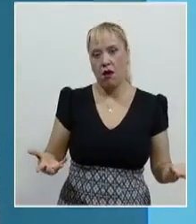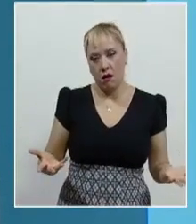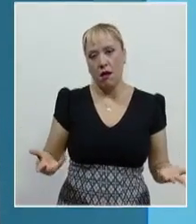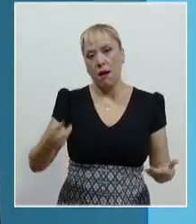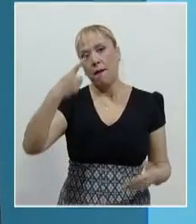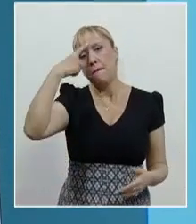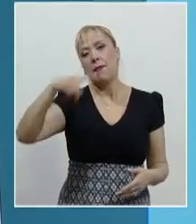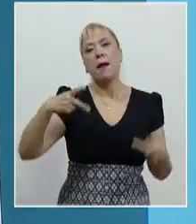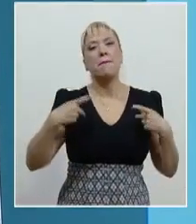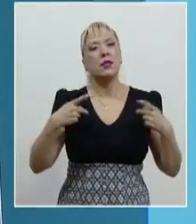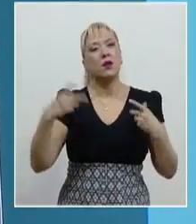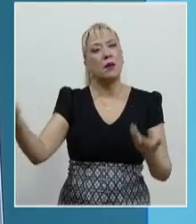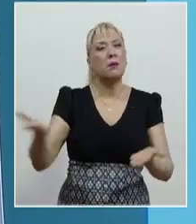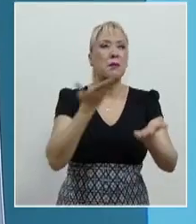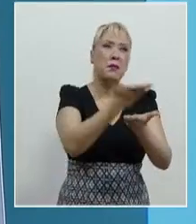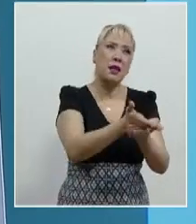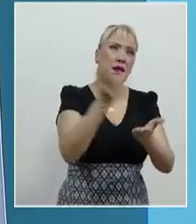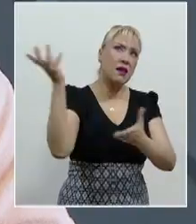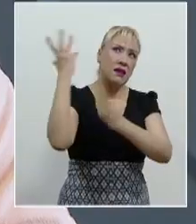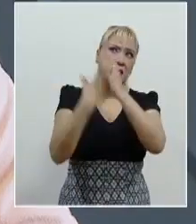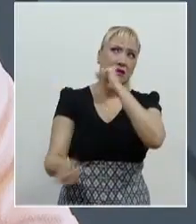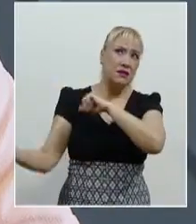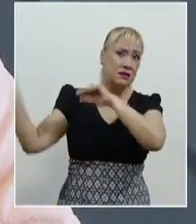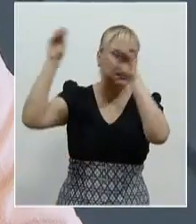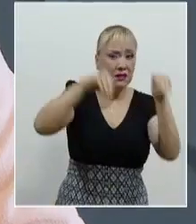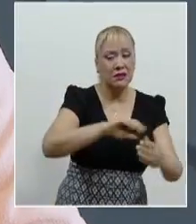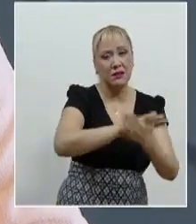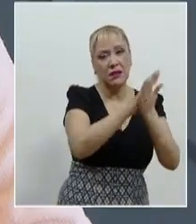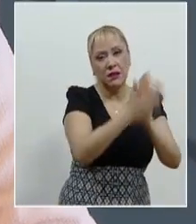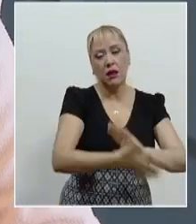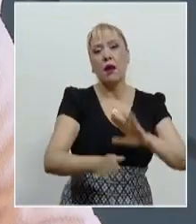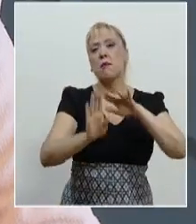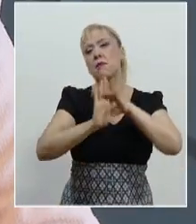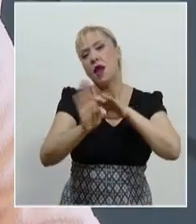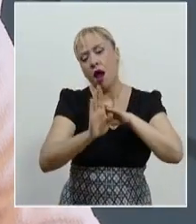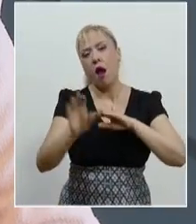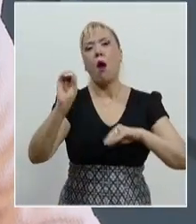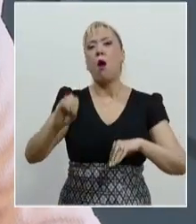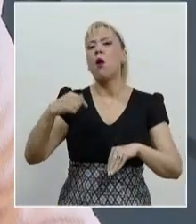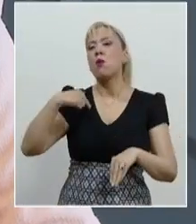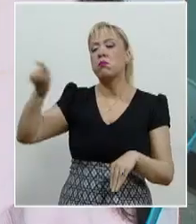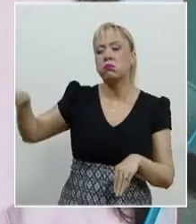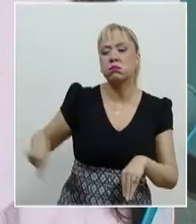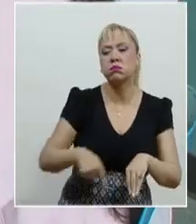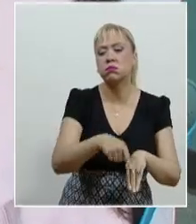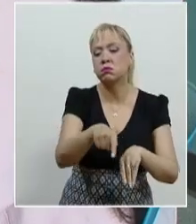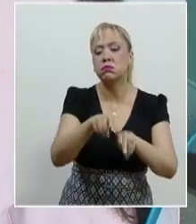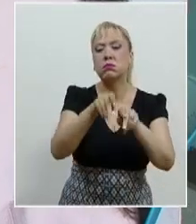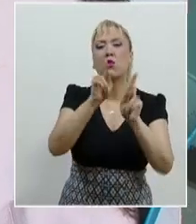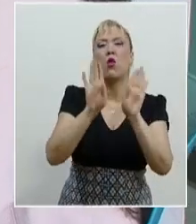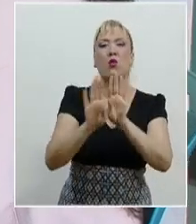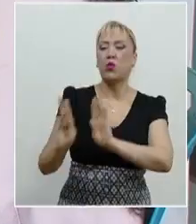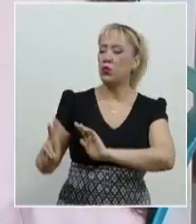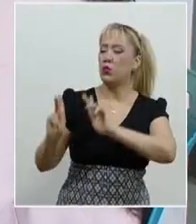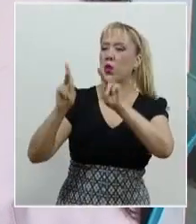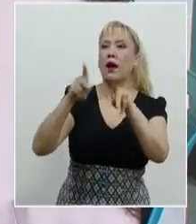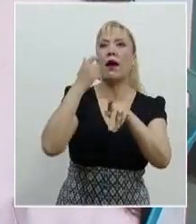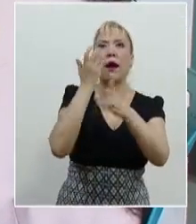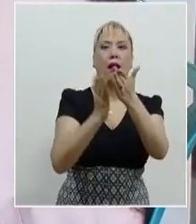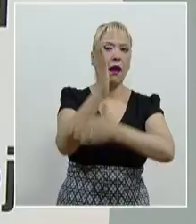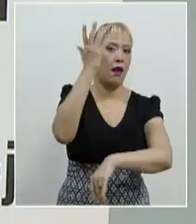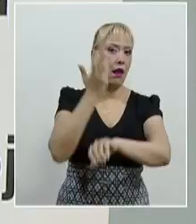los solicitantes de asilo, migrantes y personas en tránsito, para que conozcan sus derechos y diversas alternativas como por